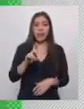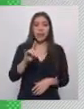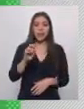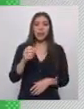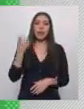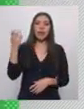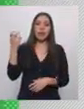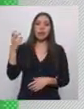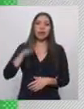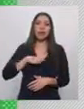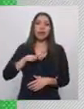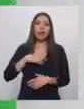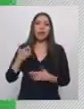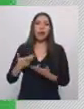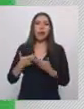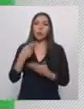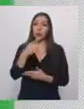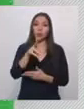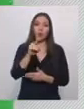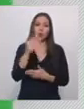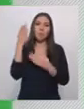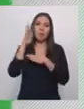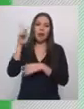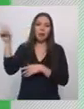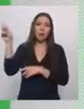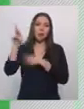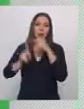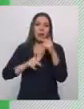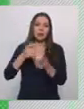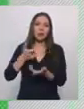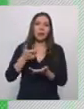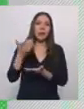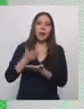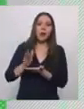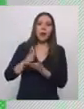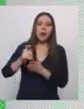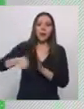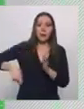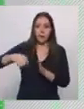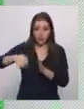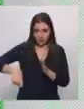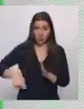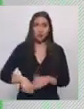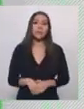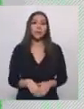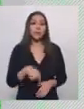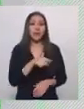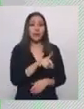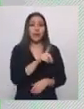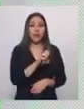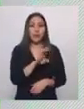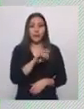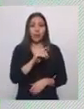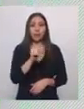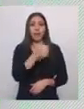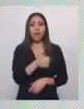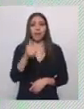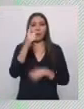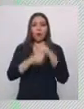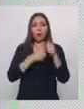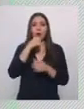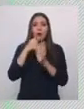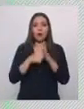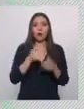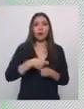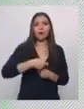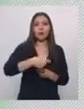cuenta, porque eso ya viene implícito aquí de cuánto te está cobrando. En la de débito, ese estado de cuenta te va a llegar anualmente para decirte